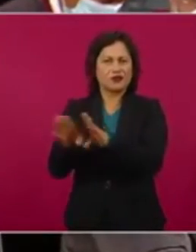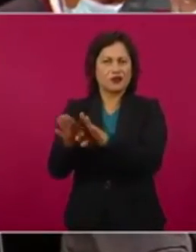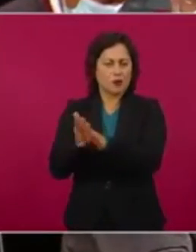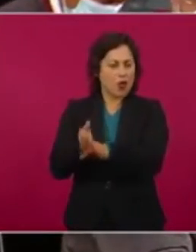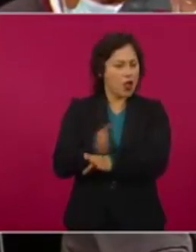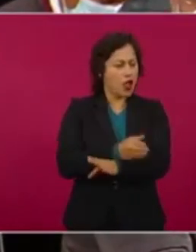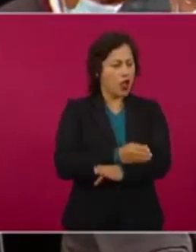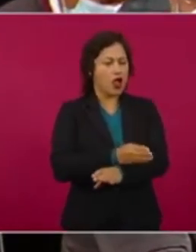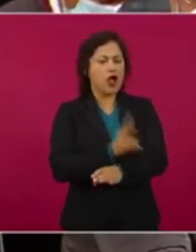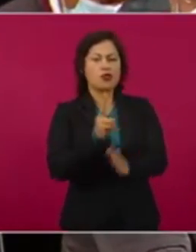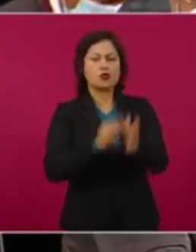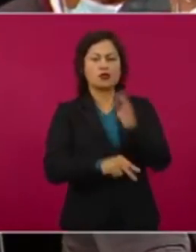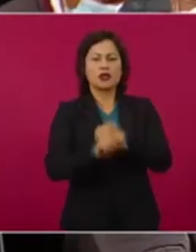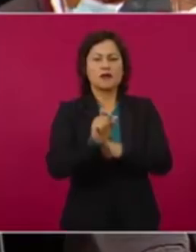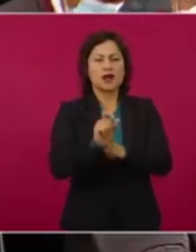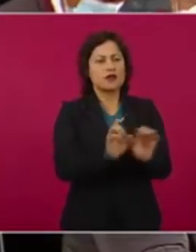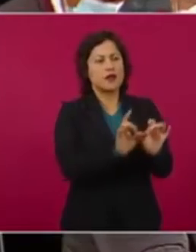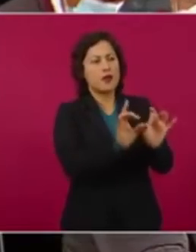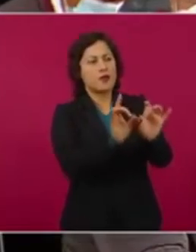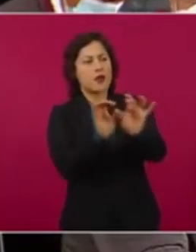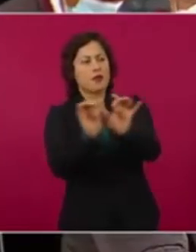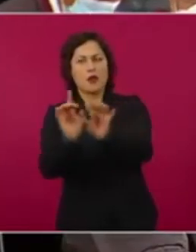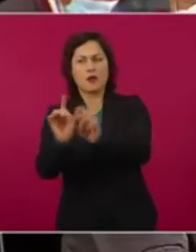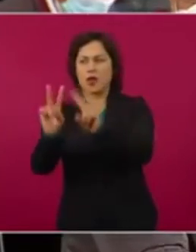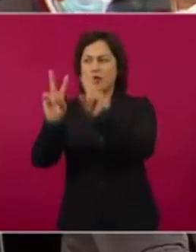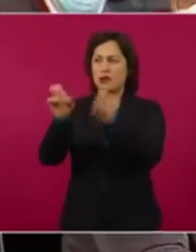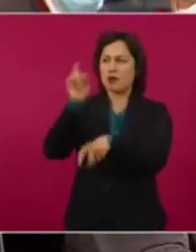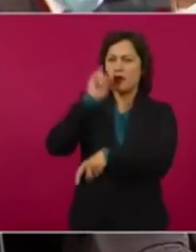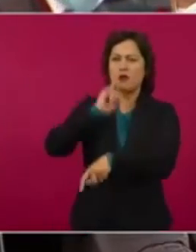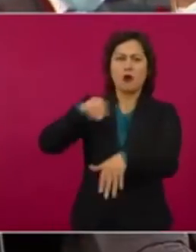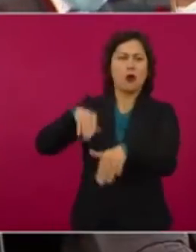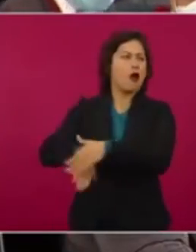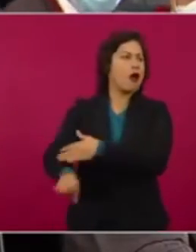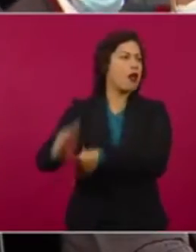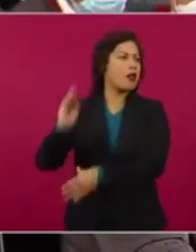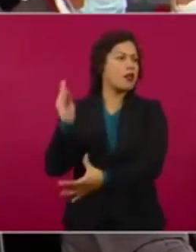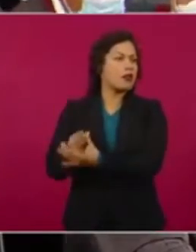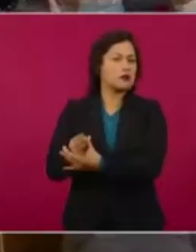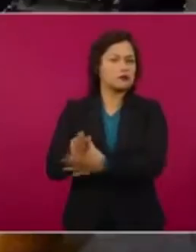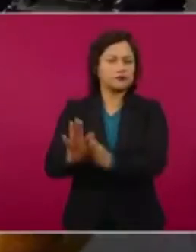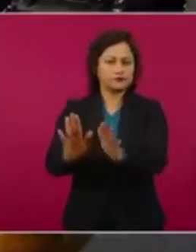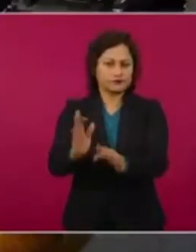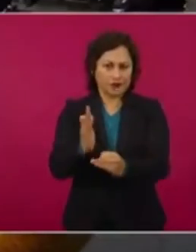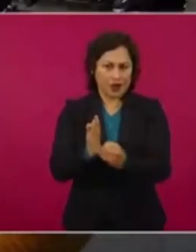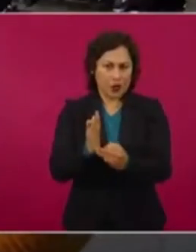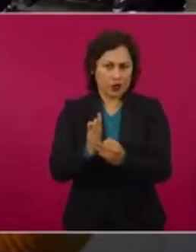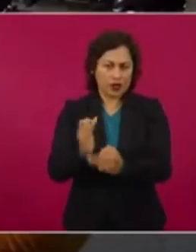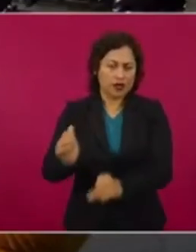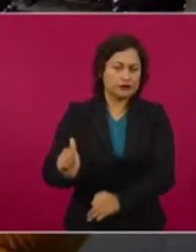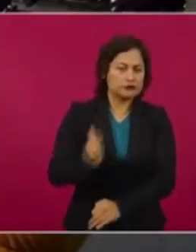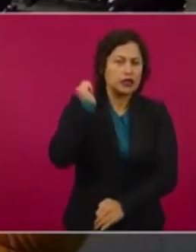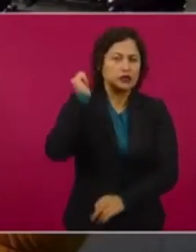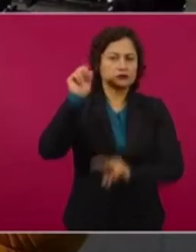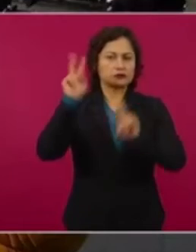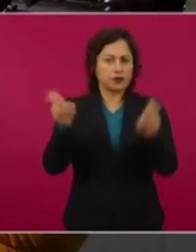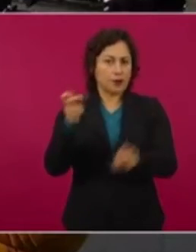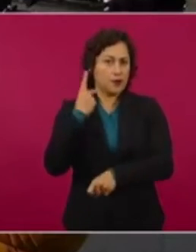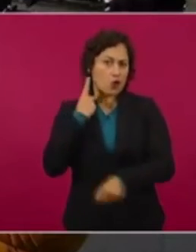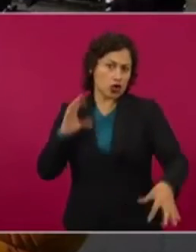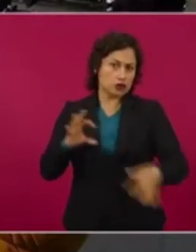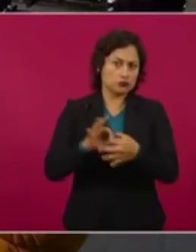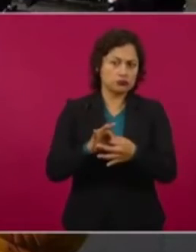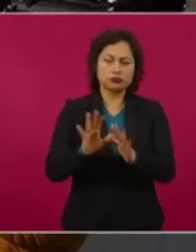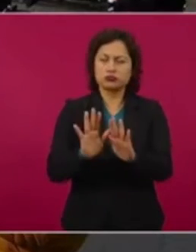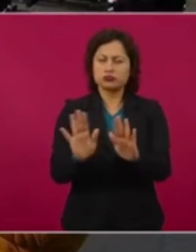2020. No es oportunismo, no tengo nada que ver con un tema político, es simple y